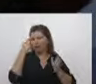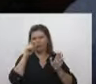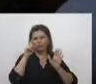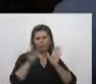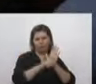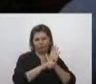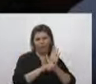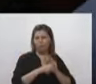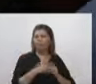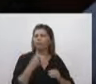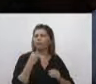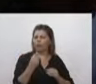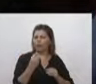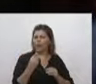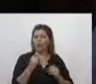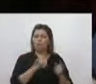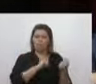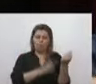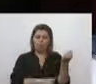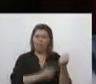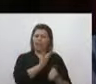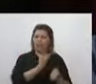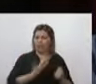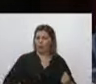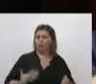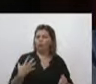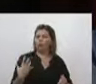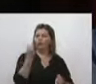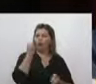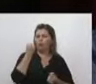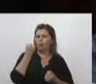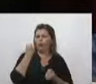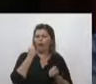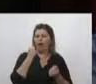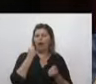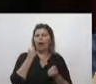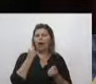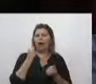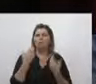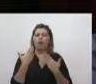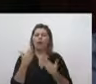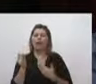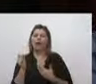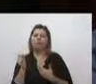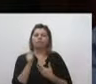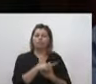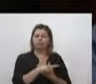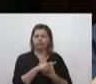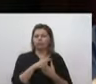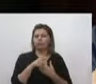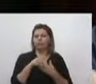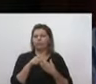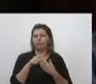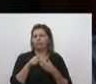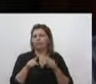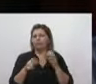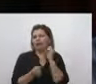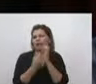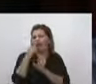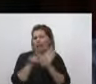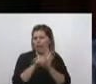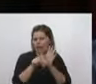temprano, de mucha consideración, sobre todo del presidente del bloque de Unión por la Patria, José Mayans, y